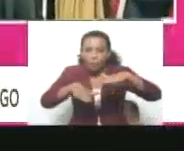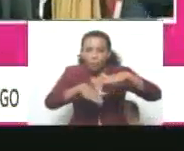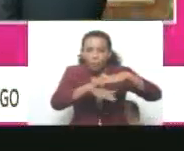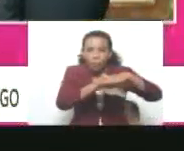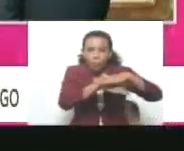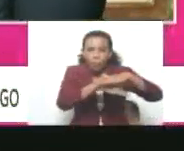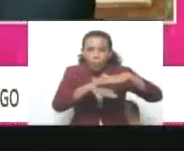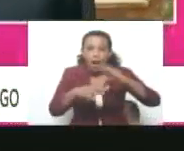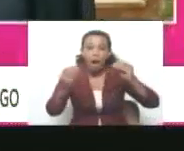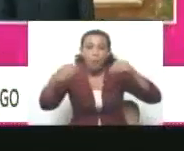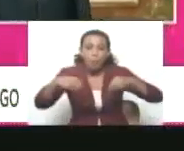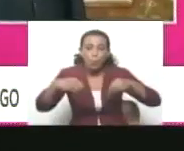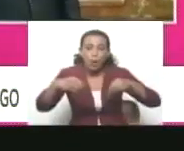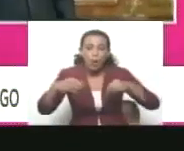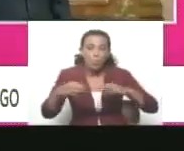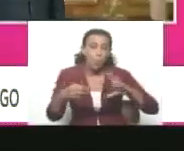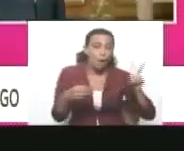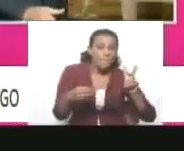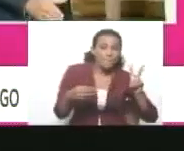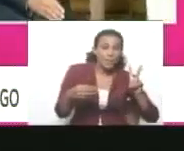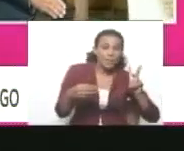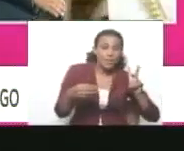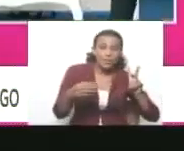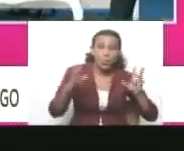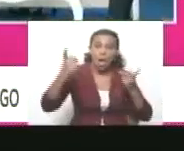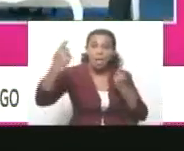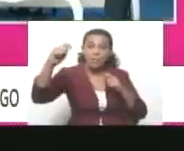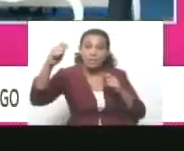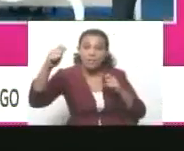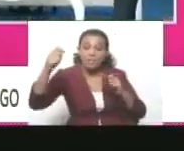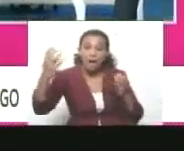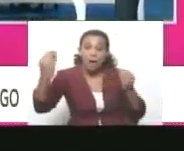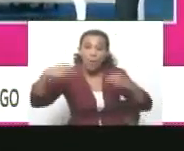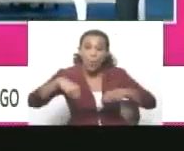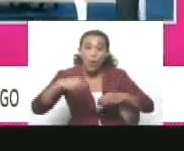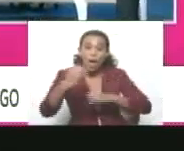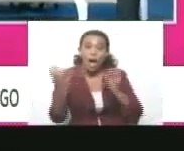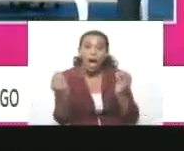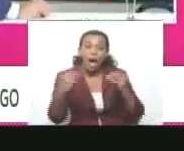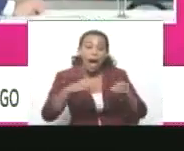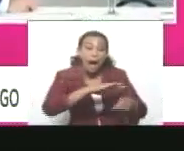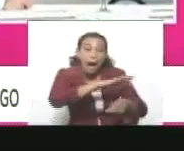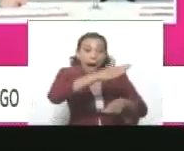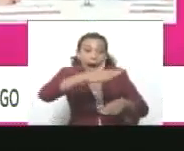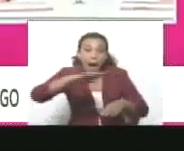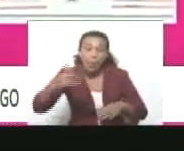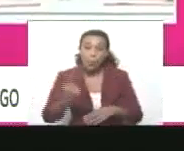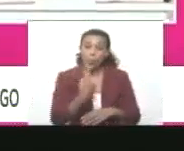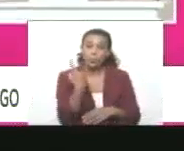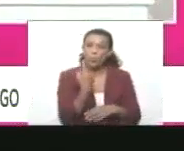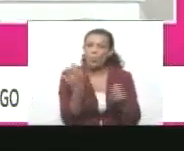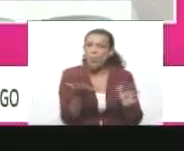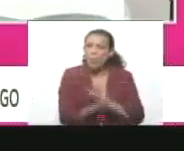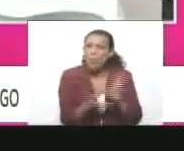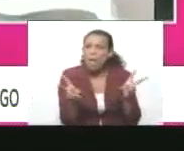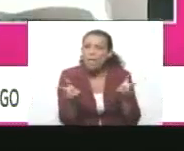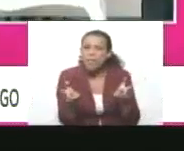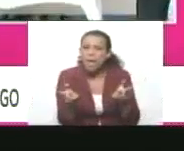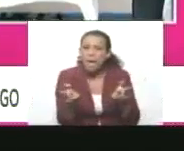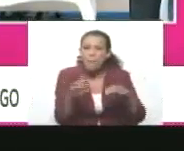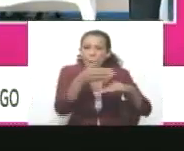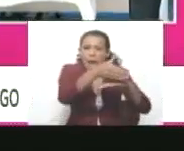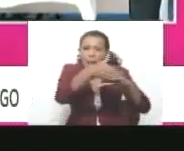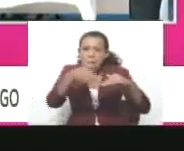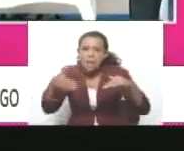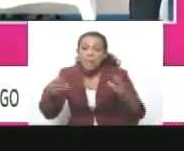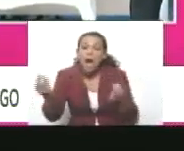Delimitadas de acuerdo a convenio internacional, porque las aguas solamente quedan delimitadas cuando